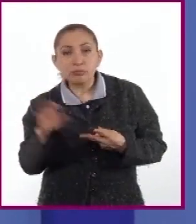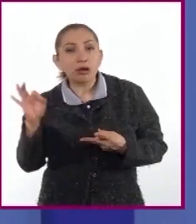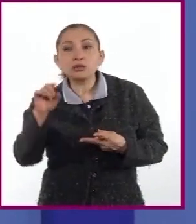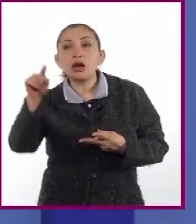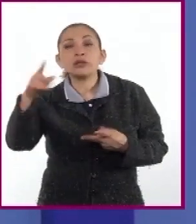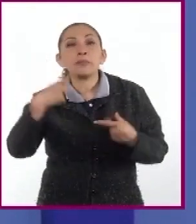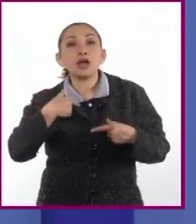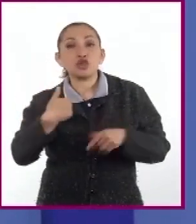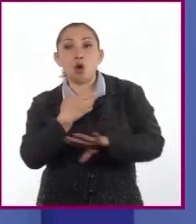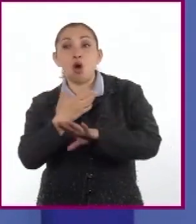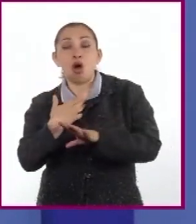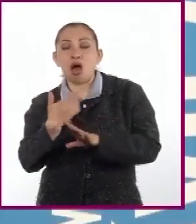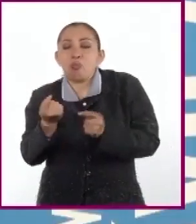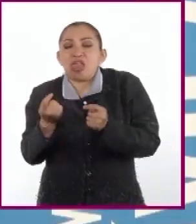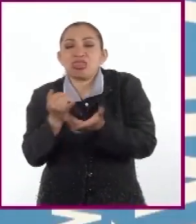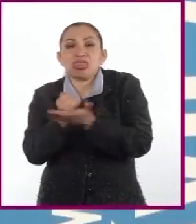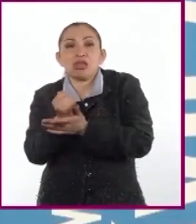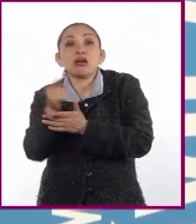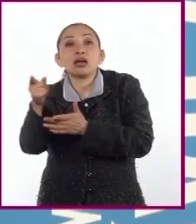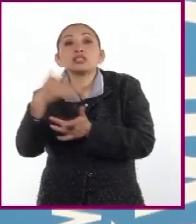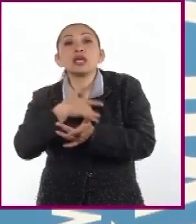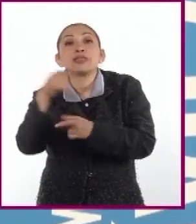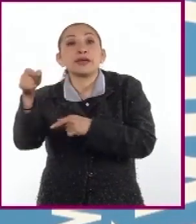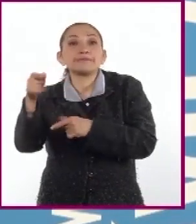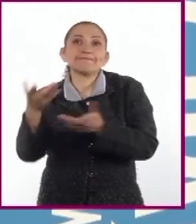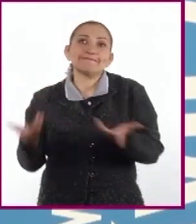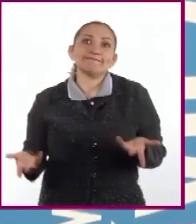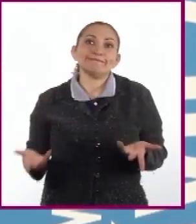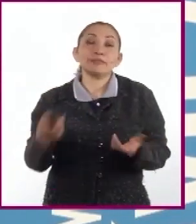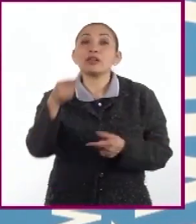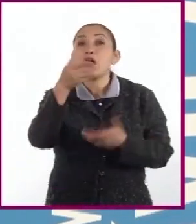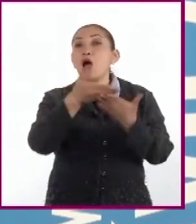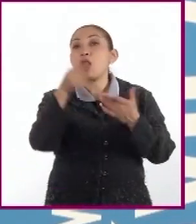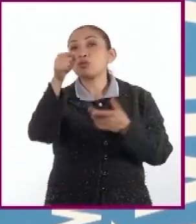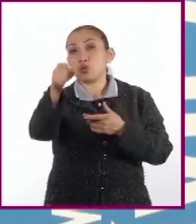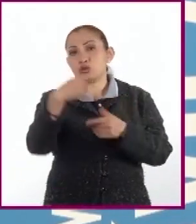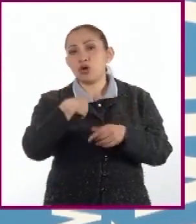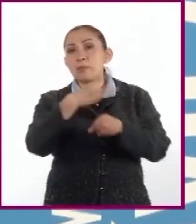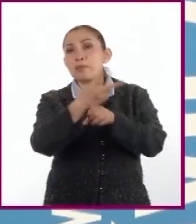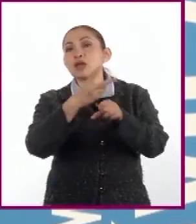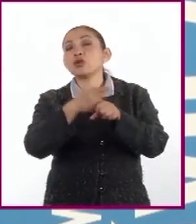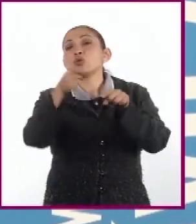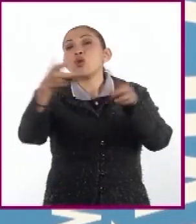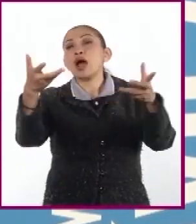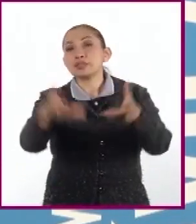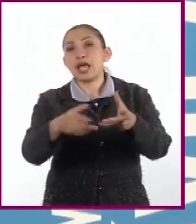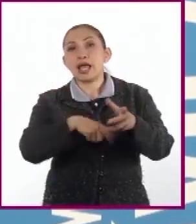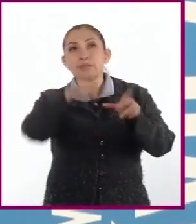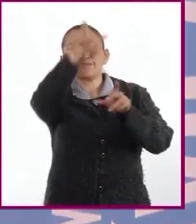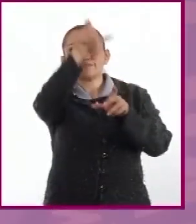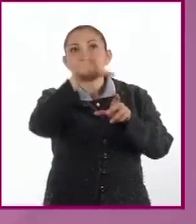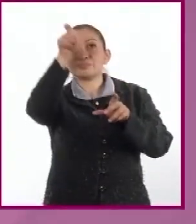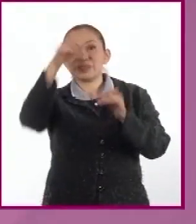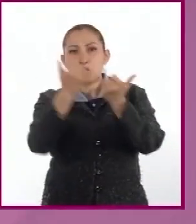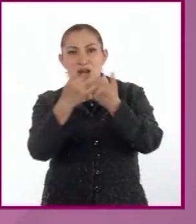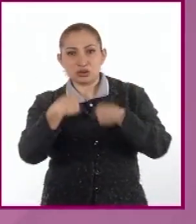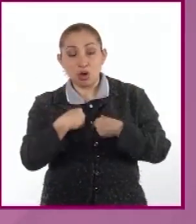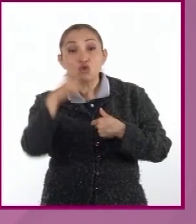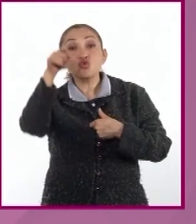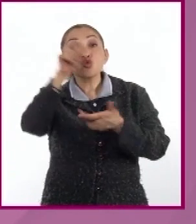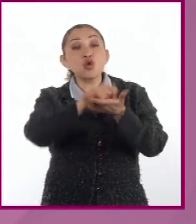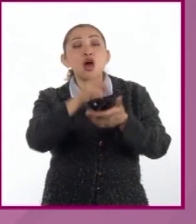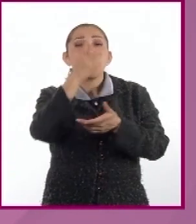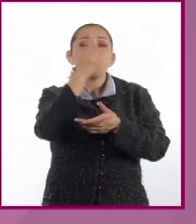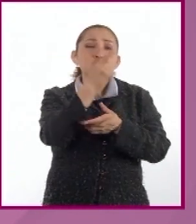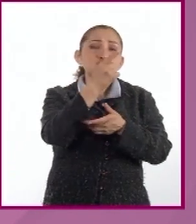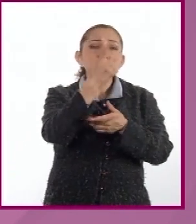demás por mis acciones? Es su turno. Les invito a realizar un cuadro semejante al mío. Anoten 2 o